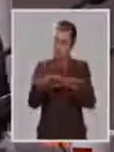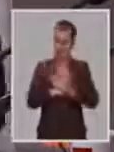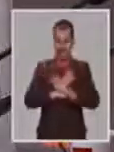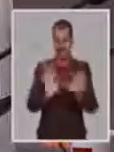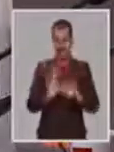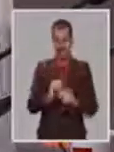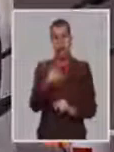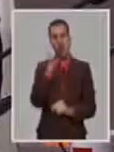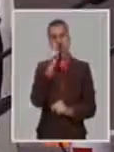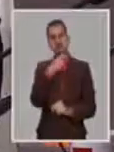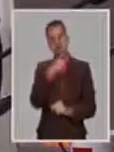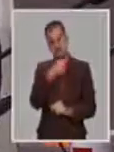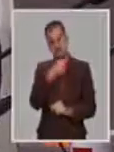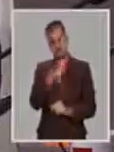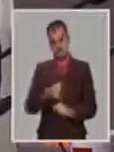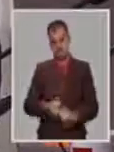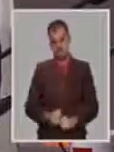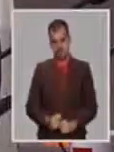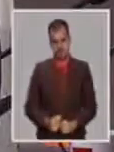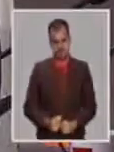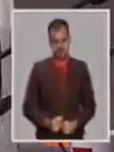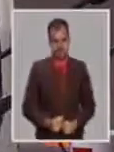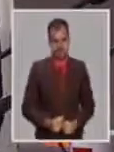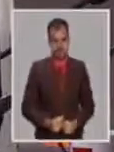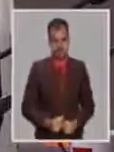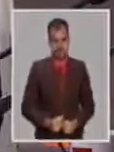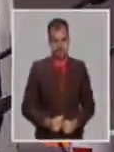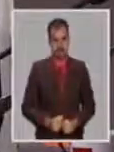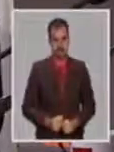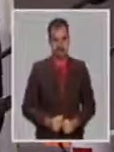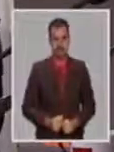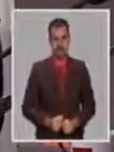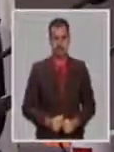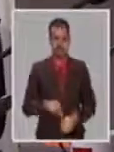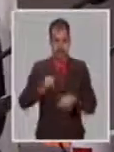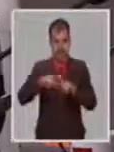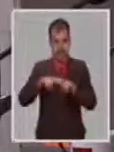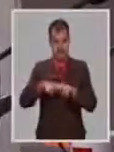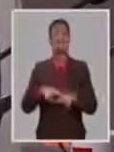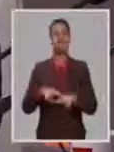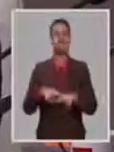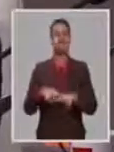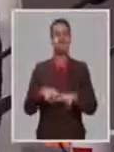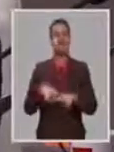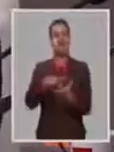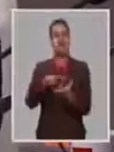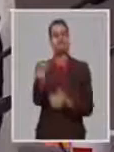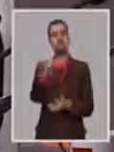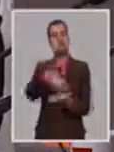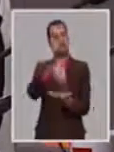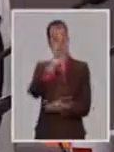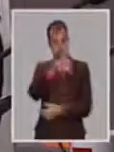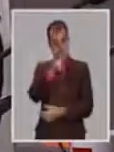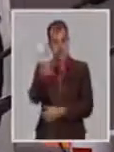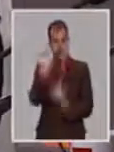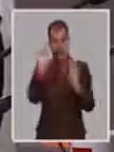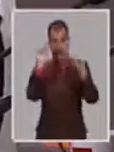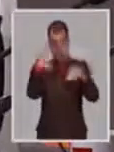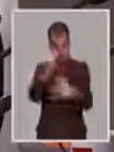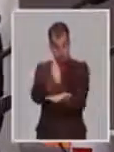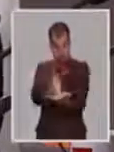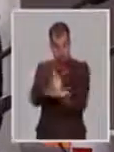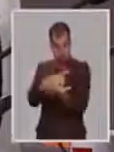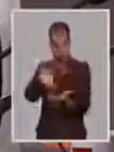trabajo de Junior Smith, sobre cómo en El Vedado, aquí en la capital del país, en Plaza de la Revolución como